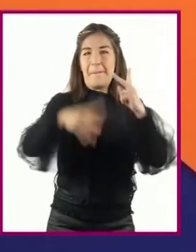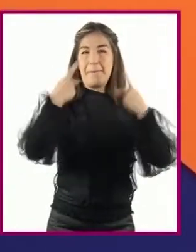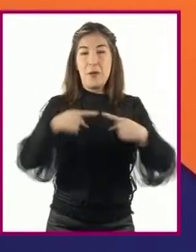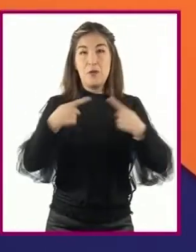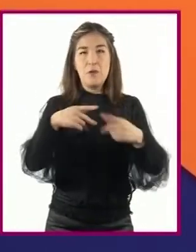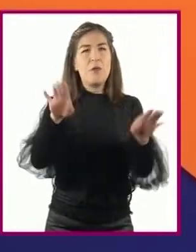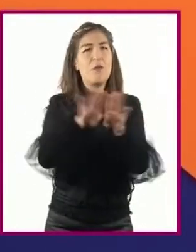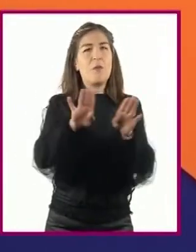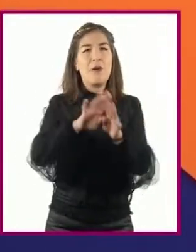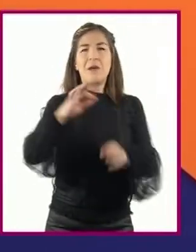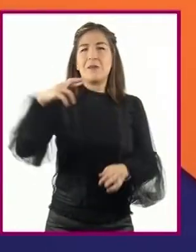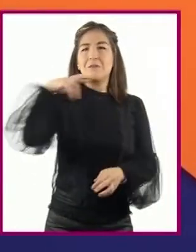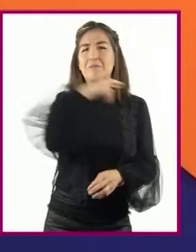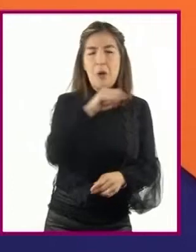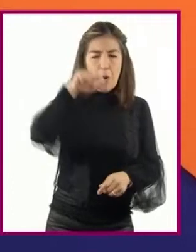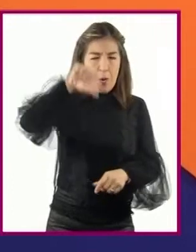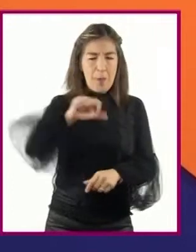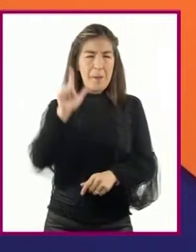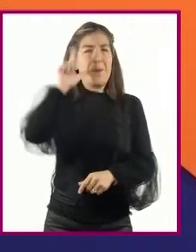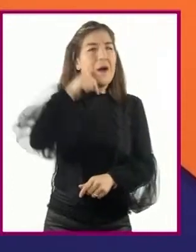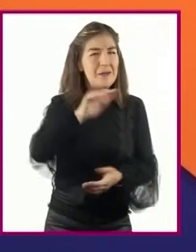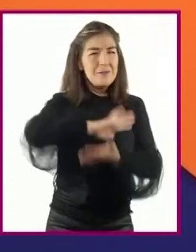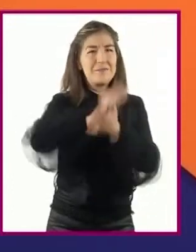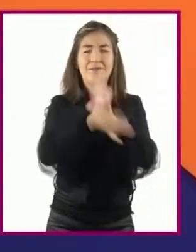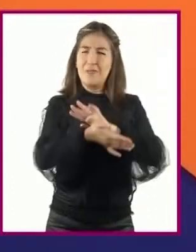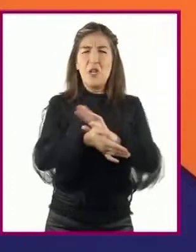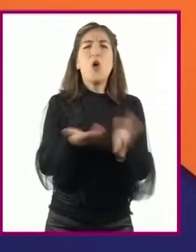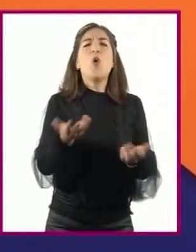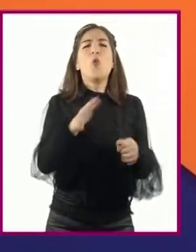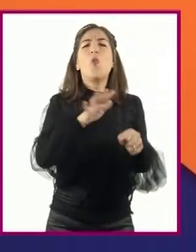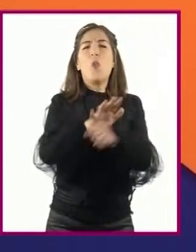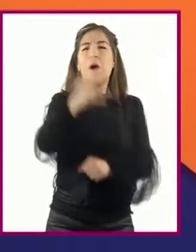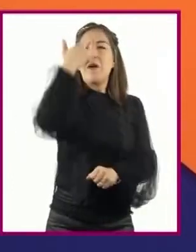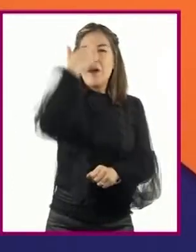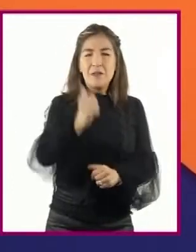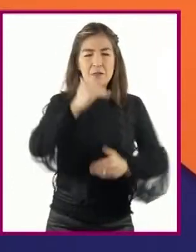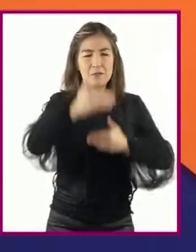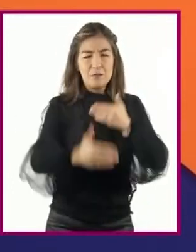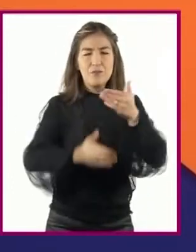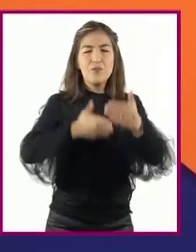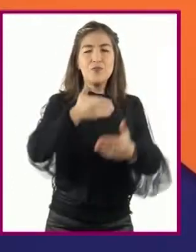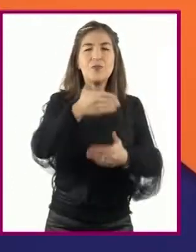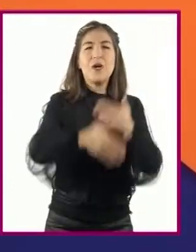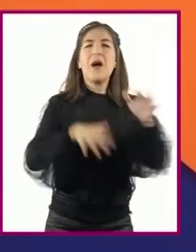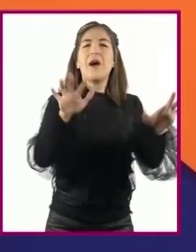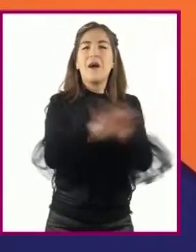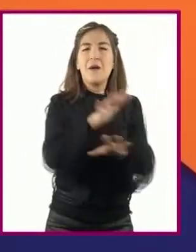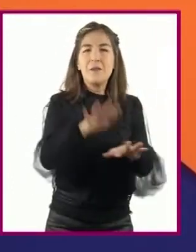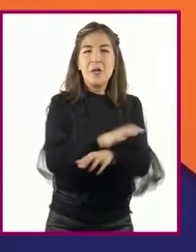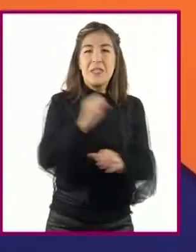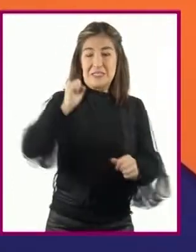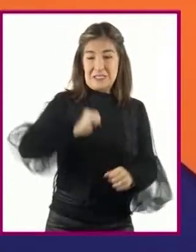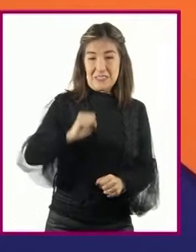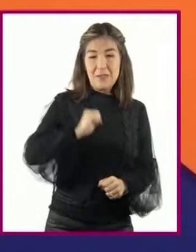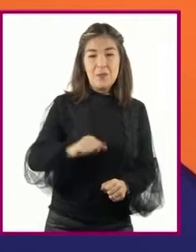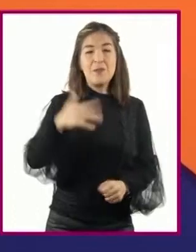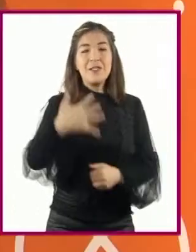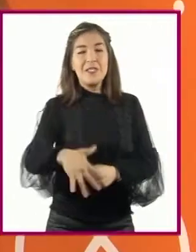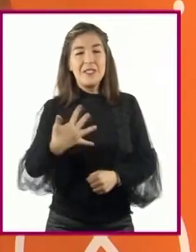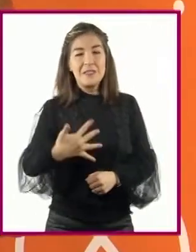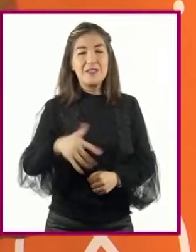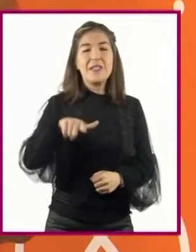día para otro. ¿Qué aspectos sociales y culturales fueron cambiando entre los siglos XV y